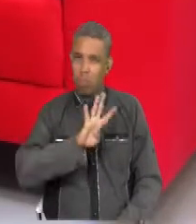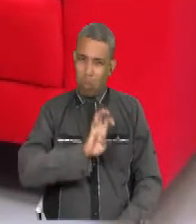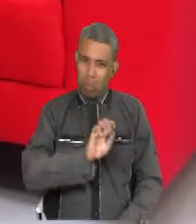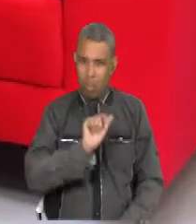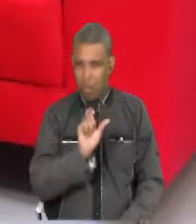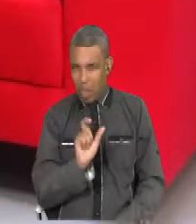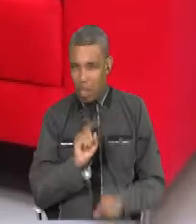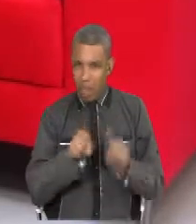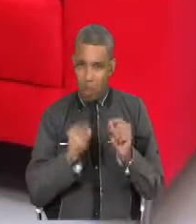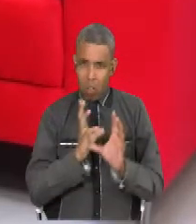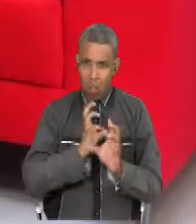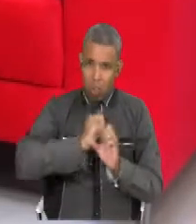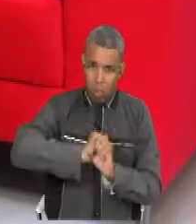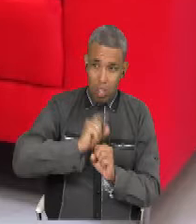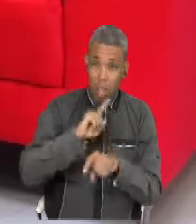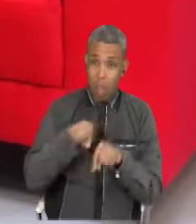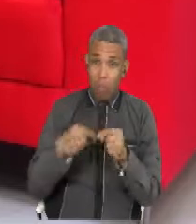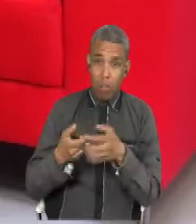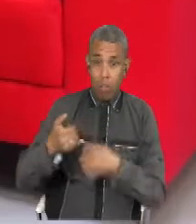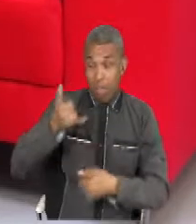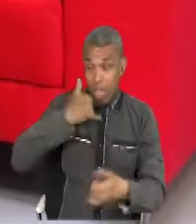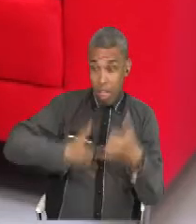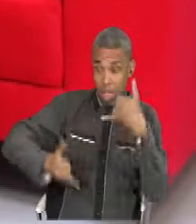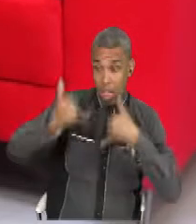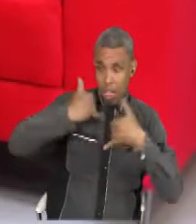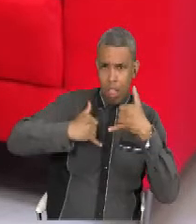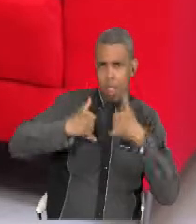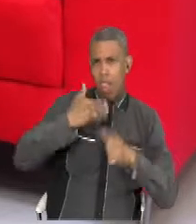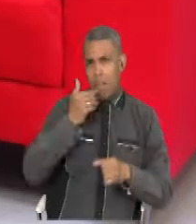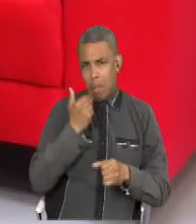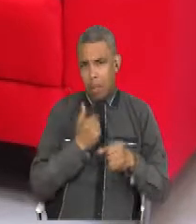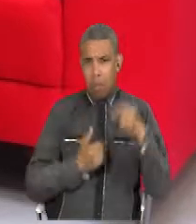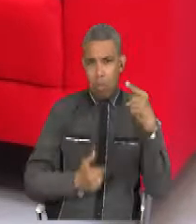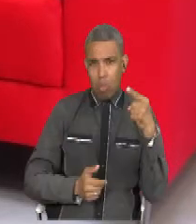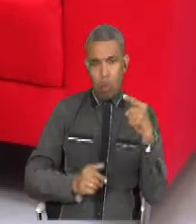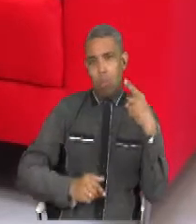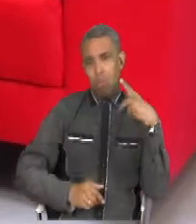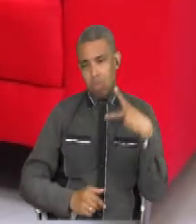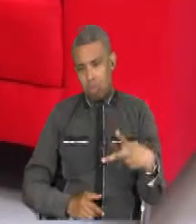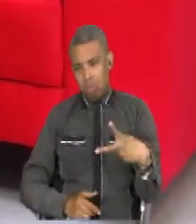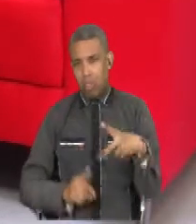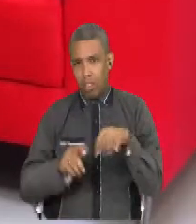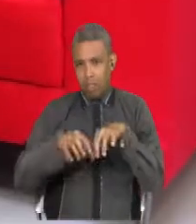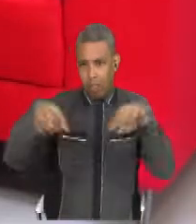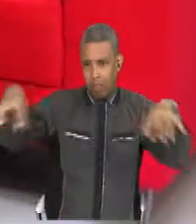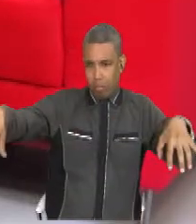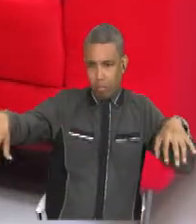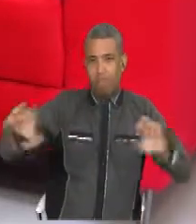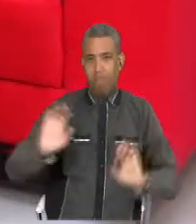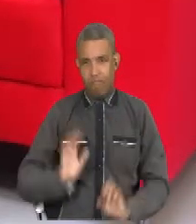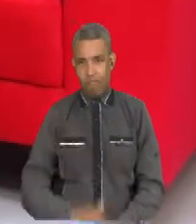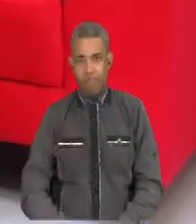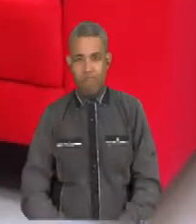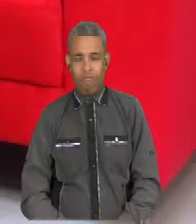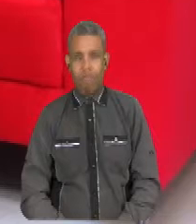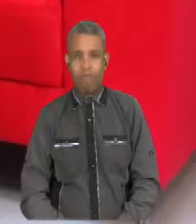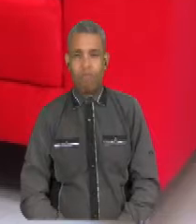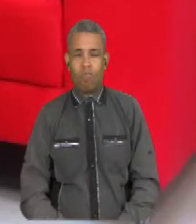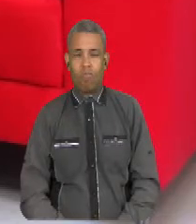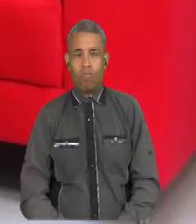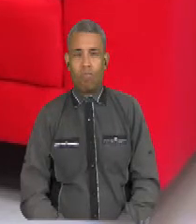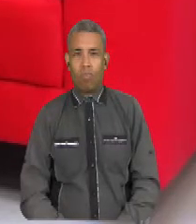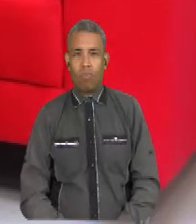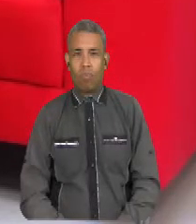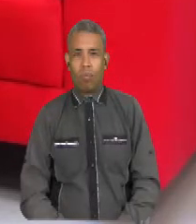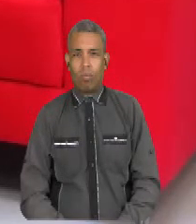o pidiendo información. Entonces, por eso pues también se abrió este nuevo punto. Bueno, Sara, hay algo muy